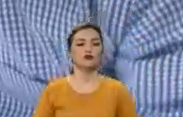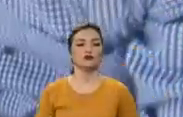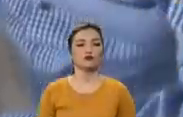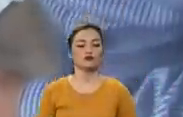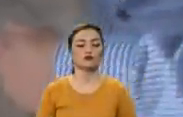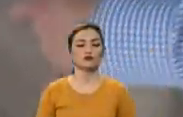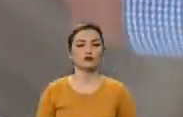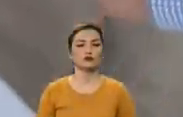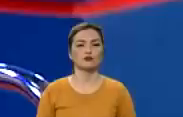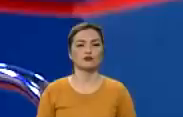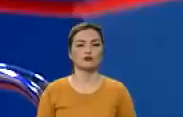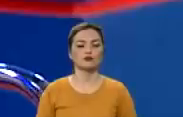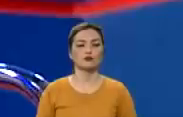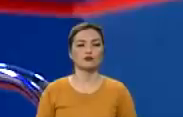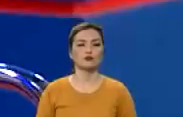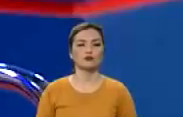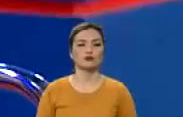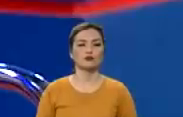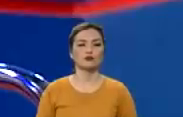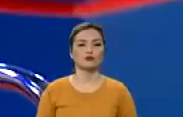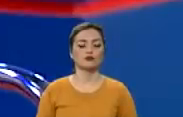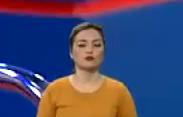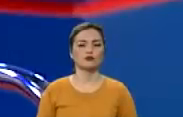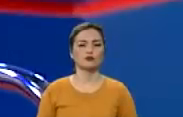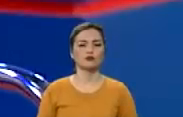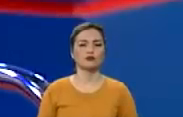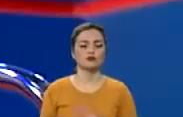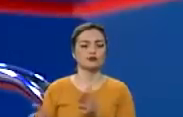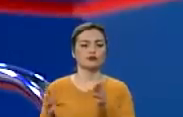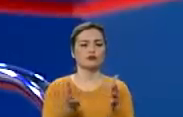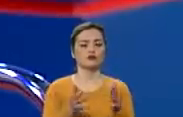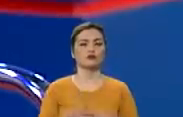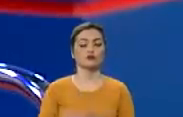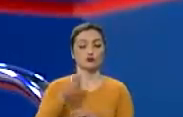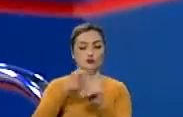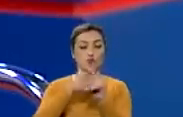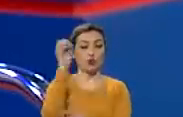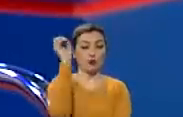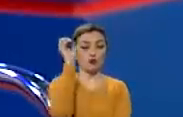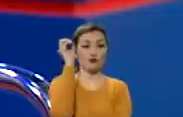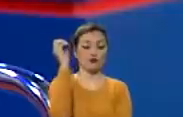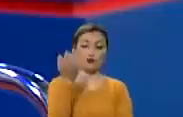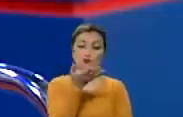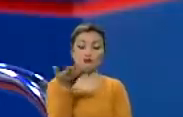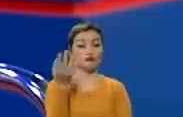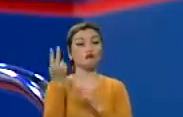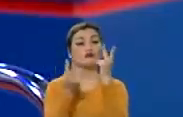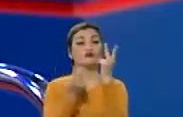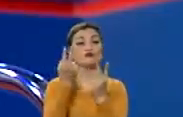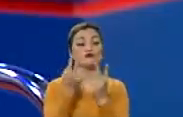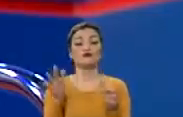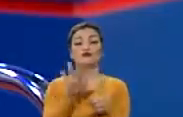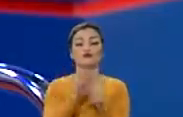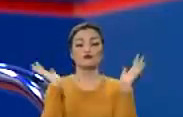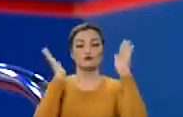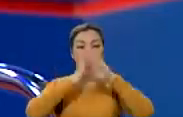Helen Quiñones, 24 horas. En otros temas, amigos, durante todo el mes de octubre ustedes podrán visitar